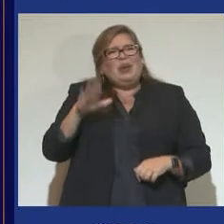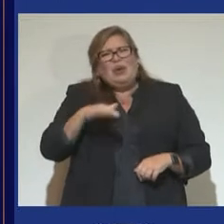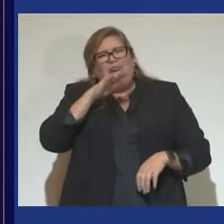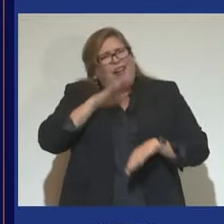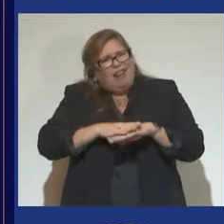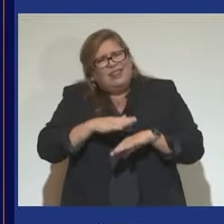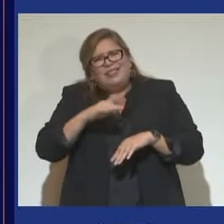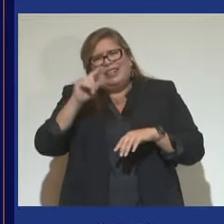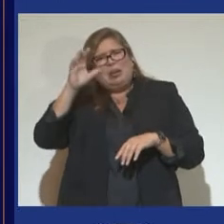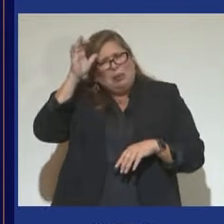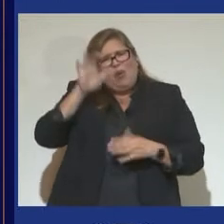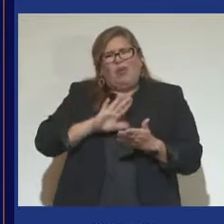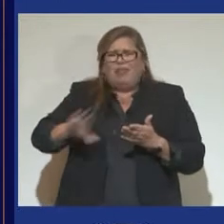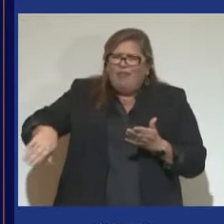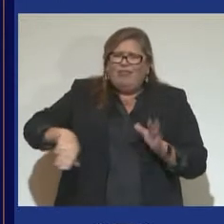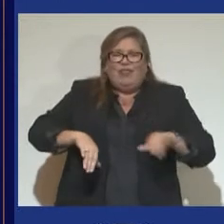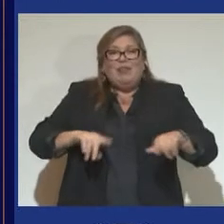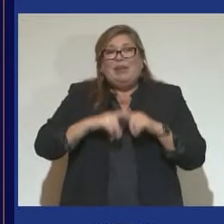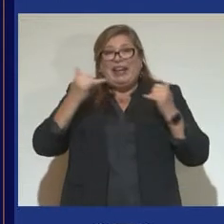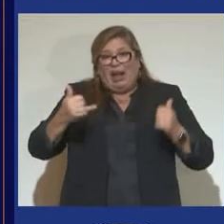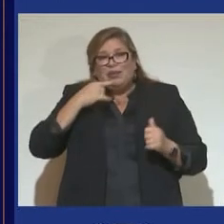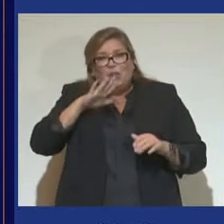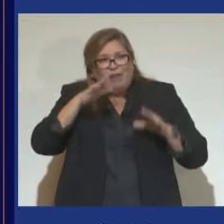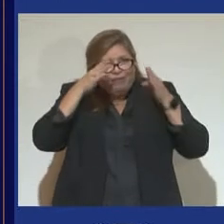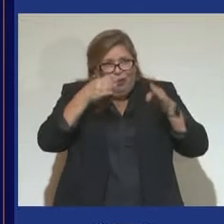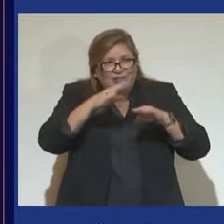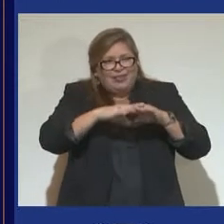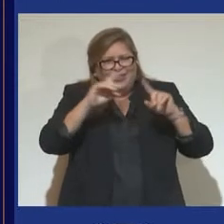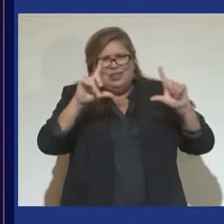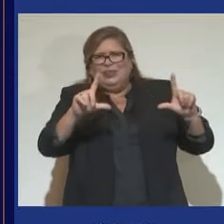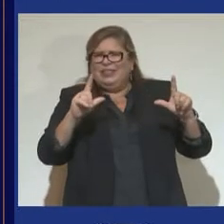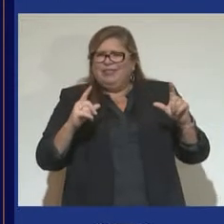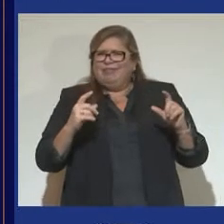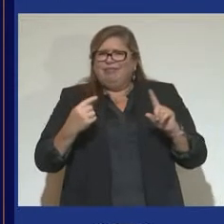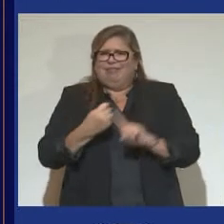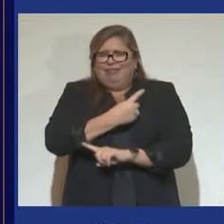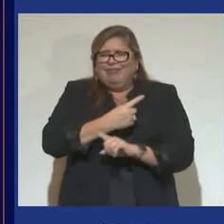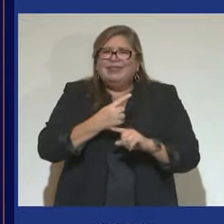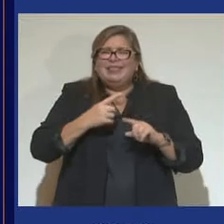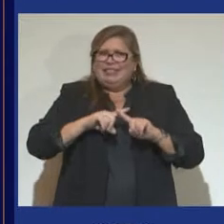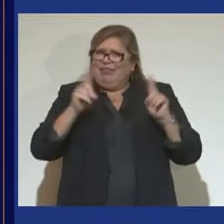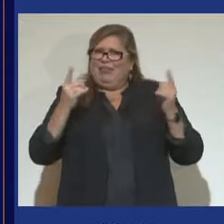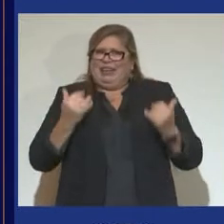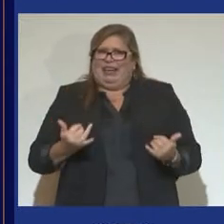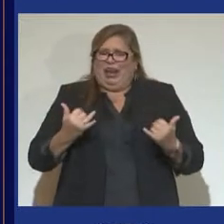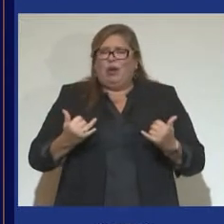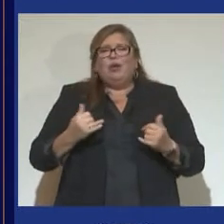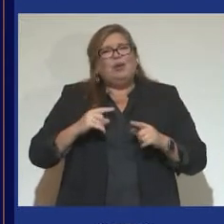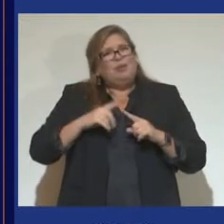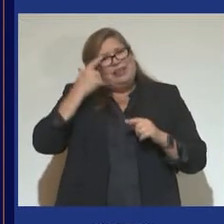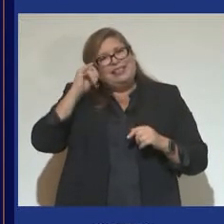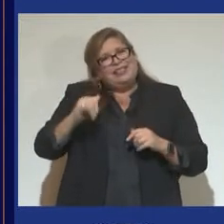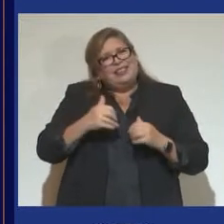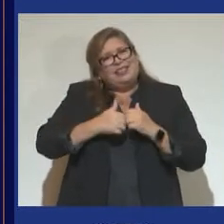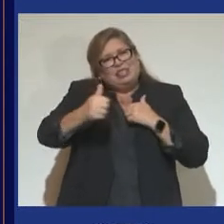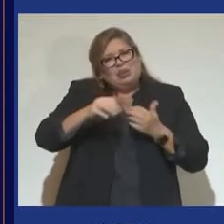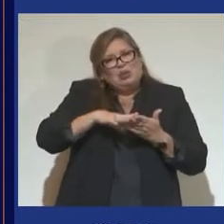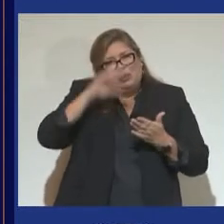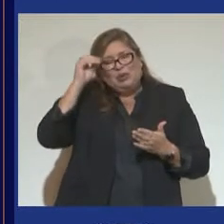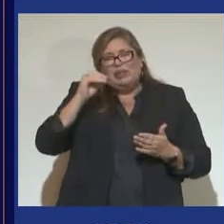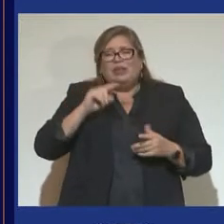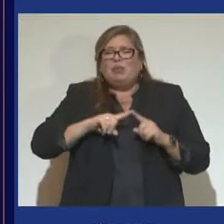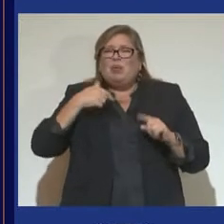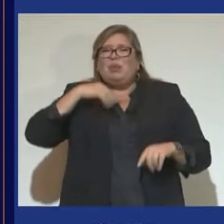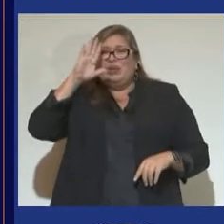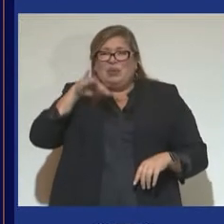sal de la pantalla no mires las pantallas y ahora les decimos sí sí pégate a la pantalla para poder resolver las necesidades de un ambiente